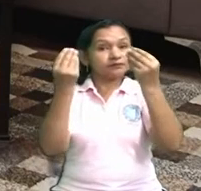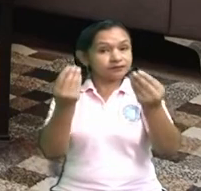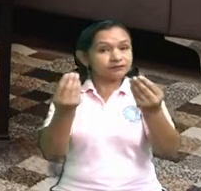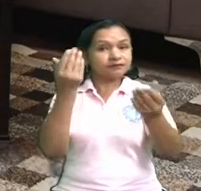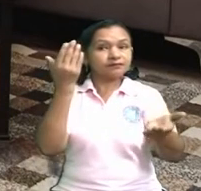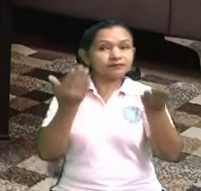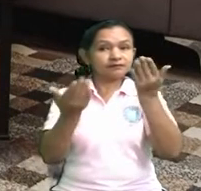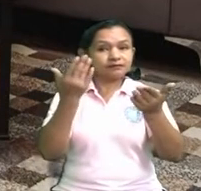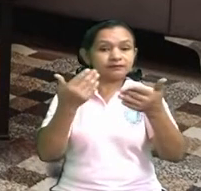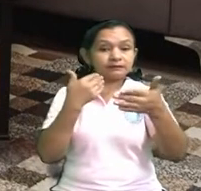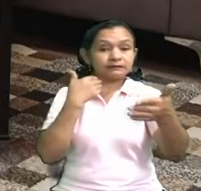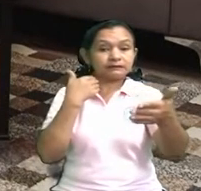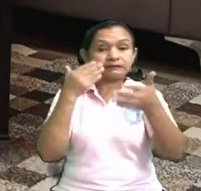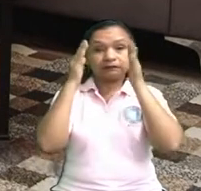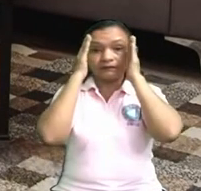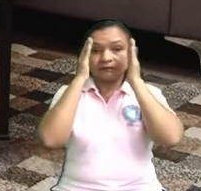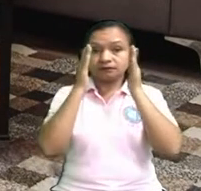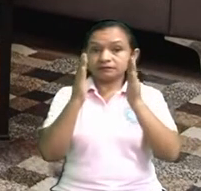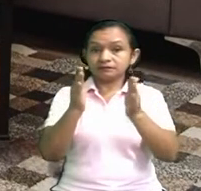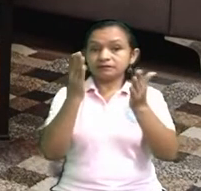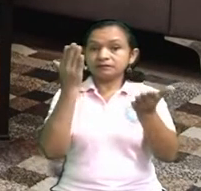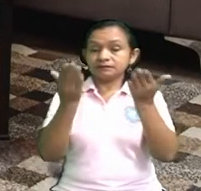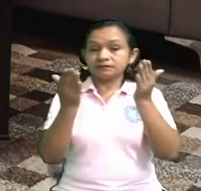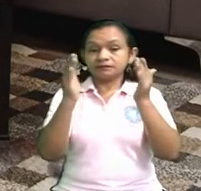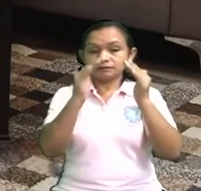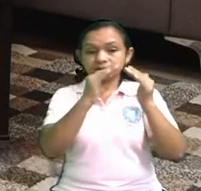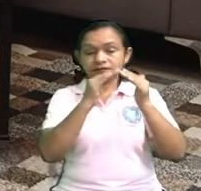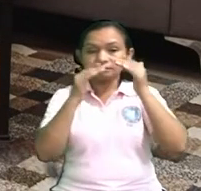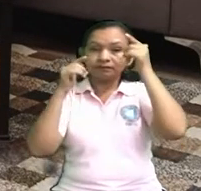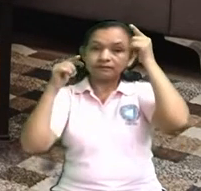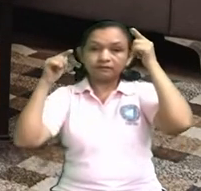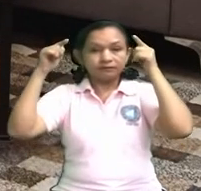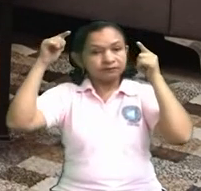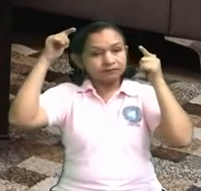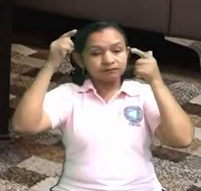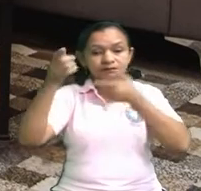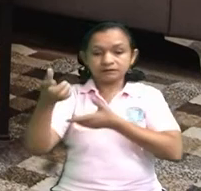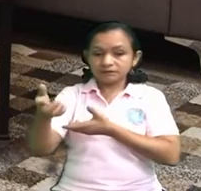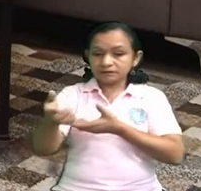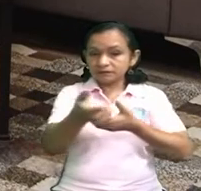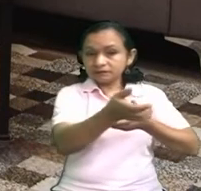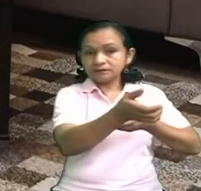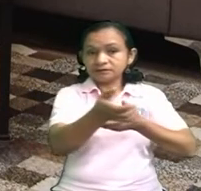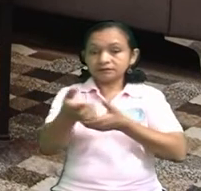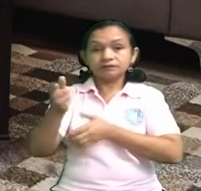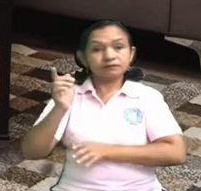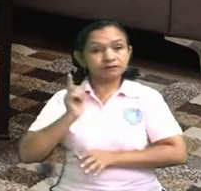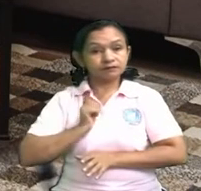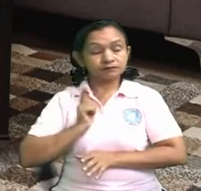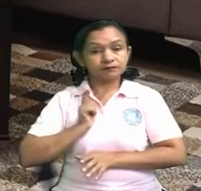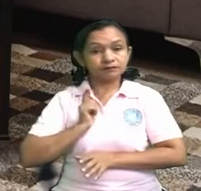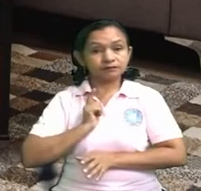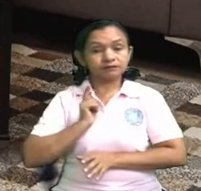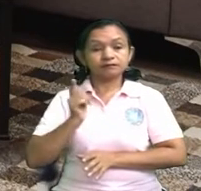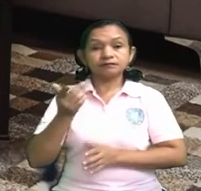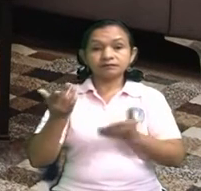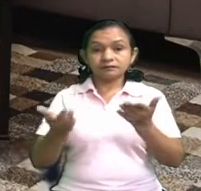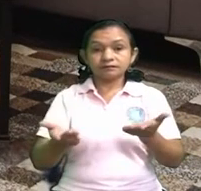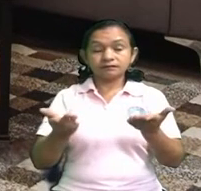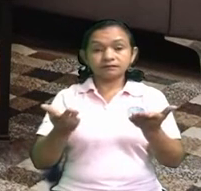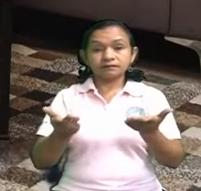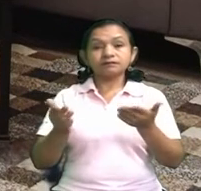acercamos también desde ahí la atención, aunque en Ciudad Sandino tenemos una estación de bomberos, pero tenemos